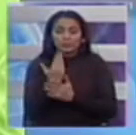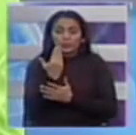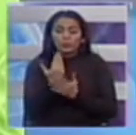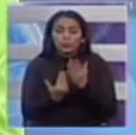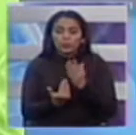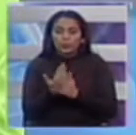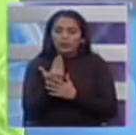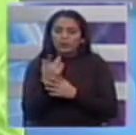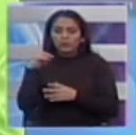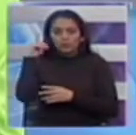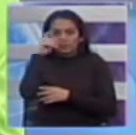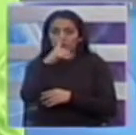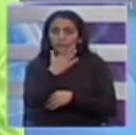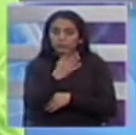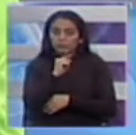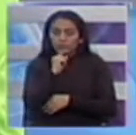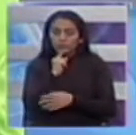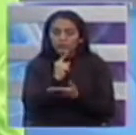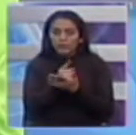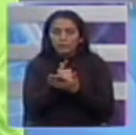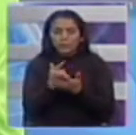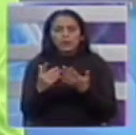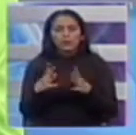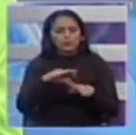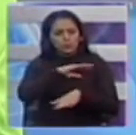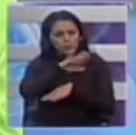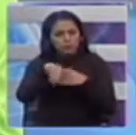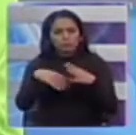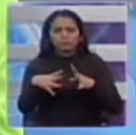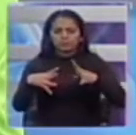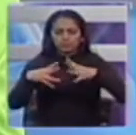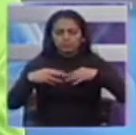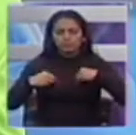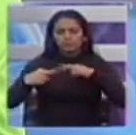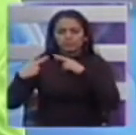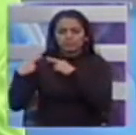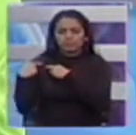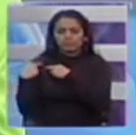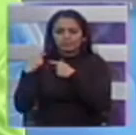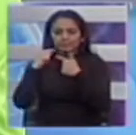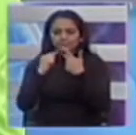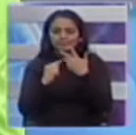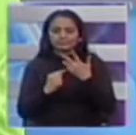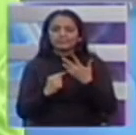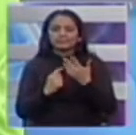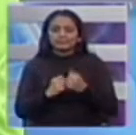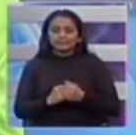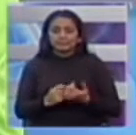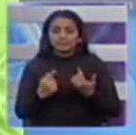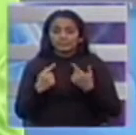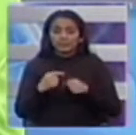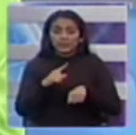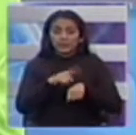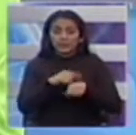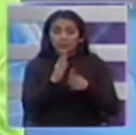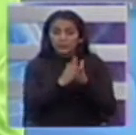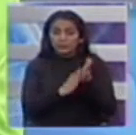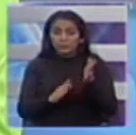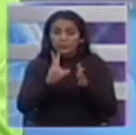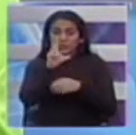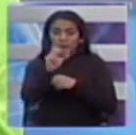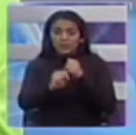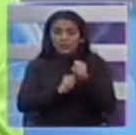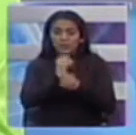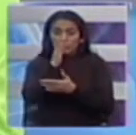necesitado la responsabilidad de todos los asambleístas y en ese margen se han aprobado solamente en estos 3 años y medio de nuestra